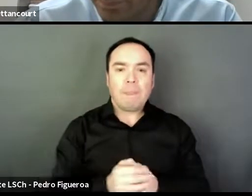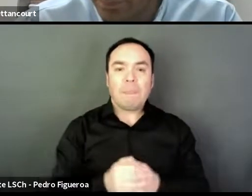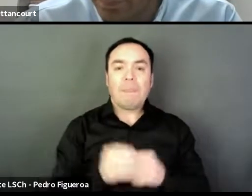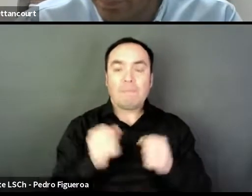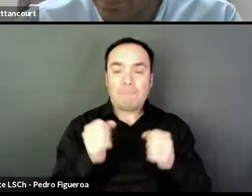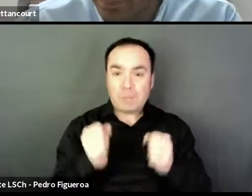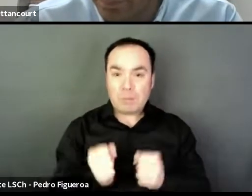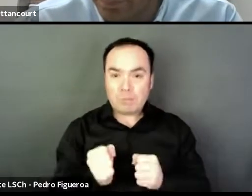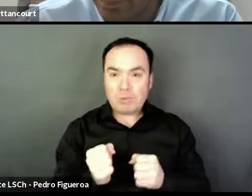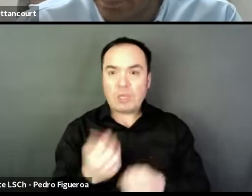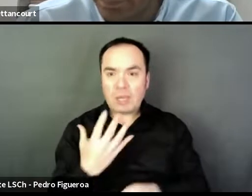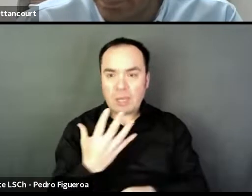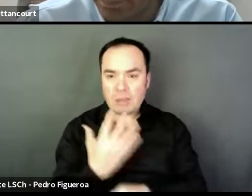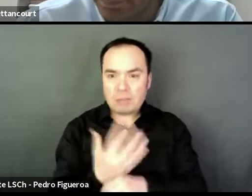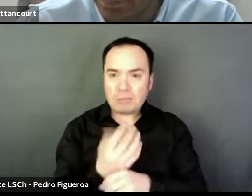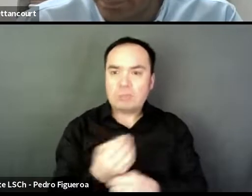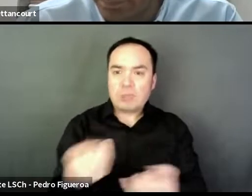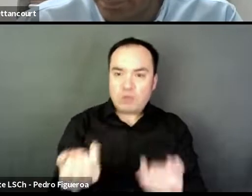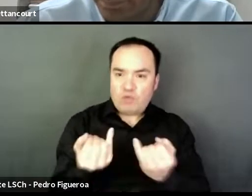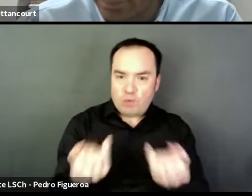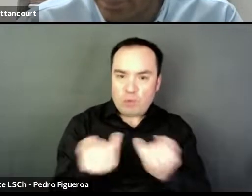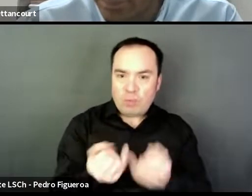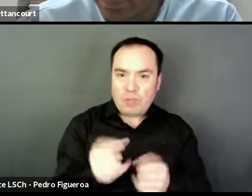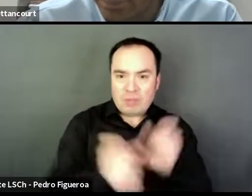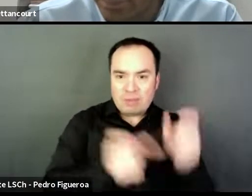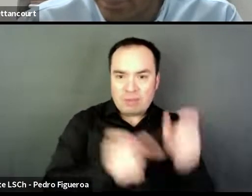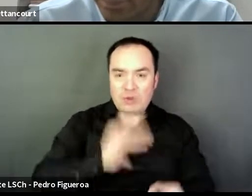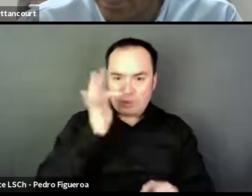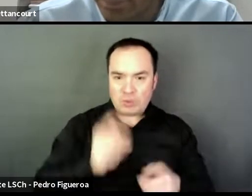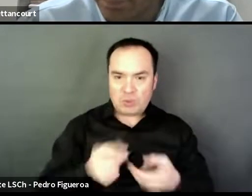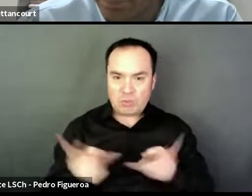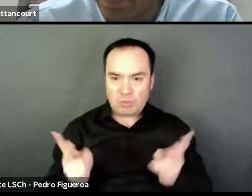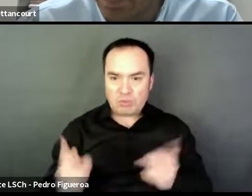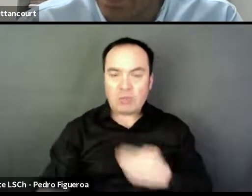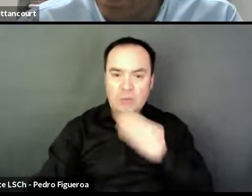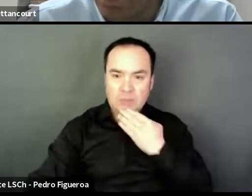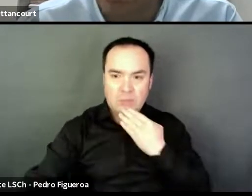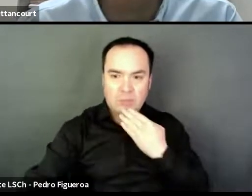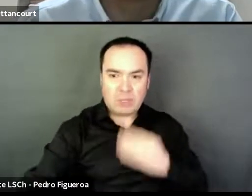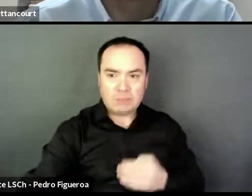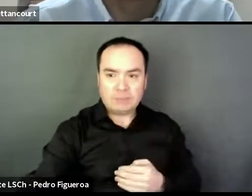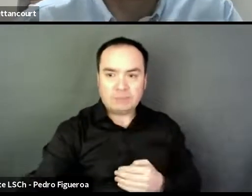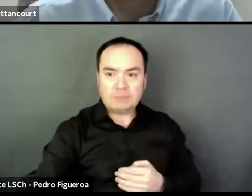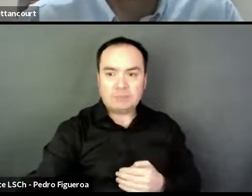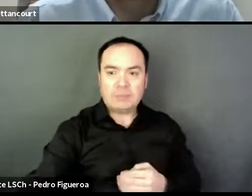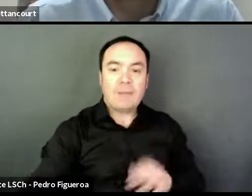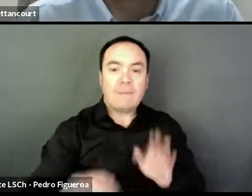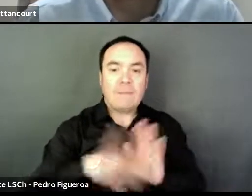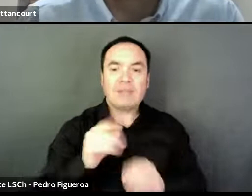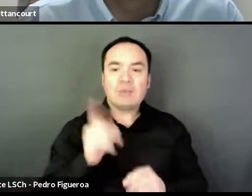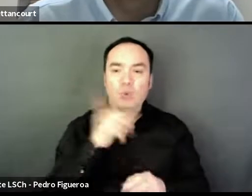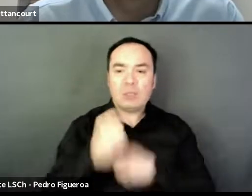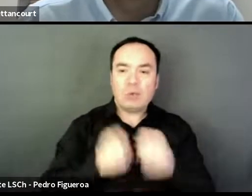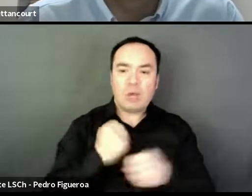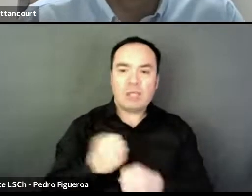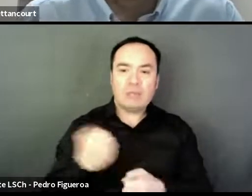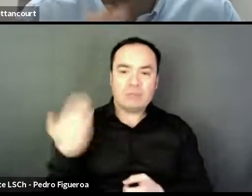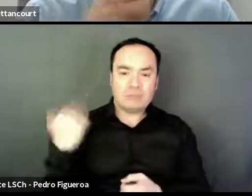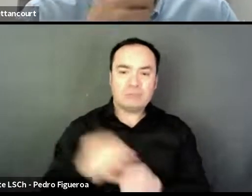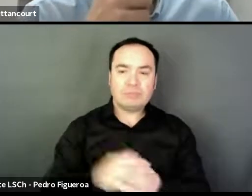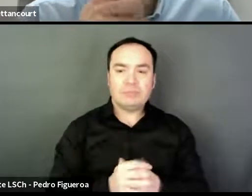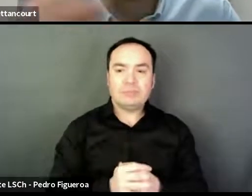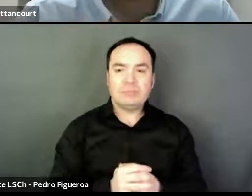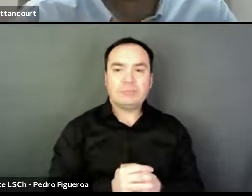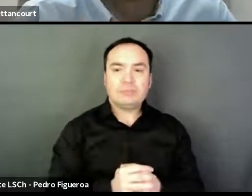retroalimentación de los funcionarios públicos esto ha estado sobre todo en el último año se ha implementado mucho para